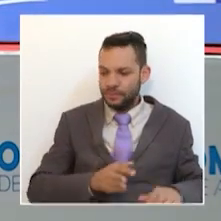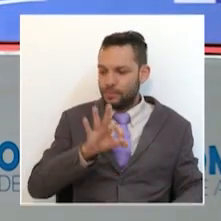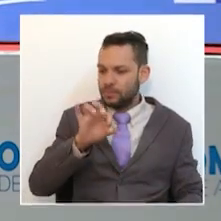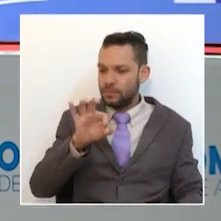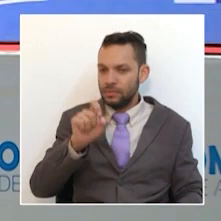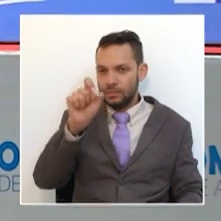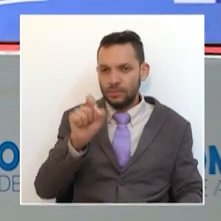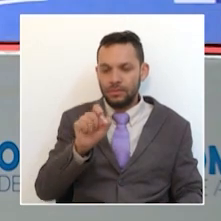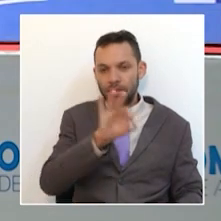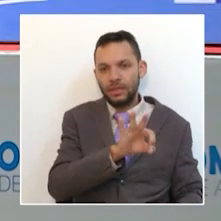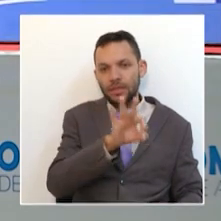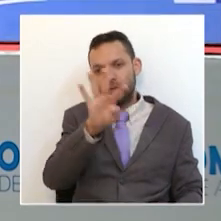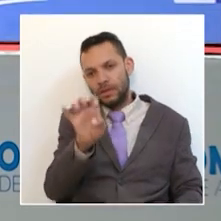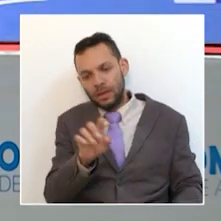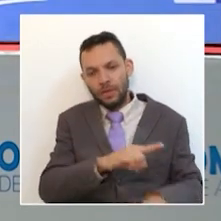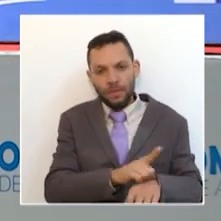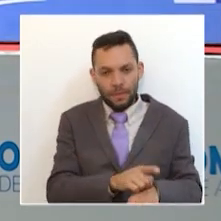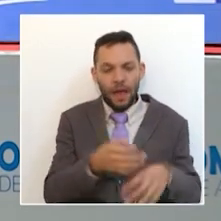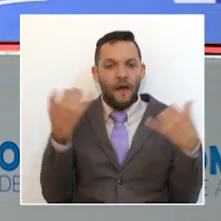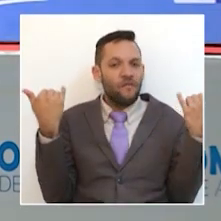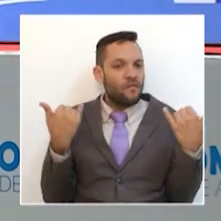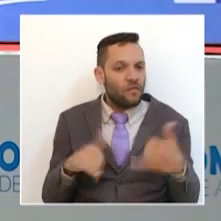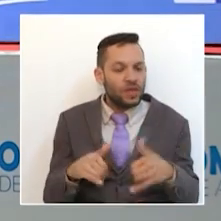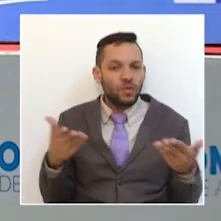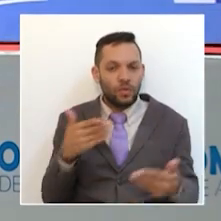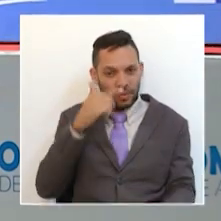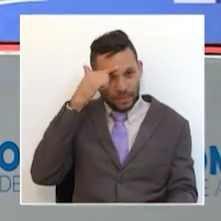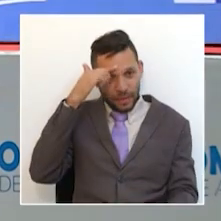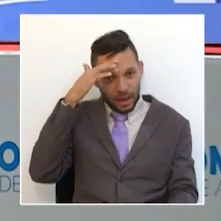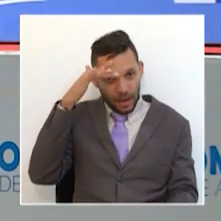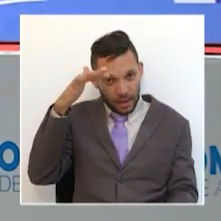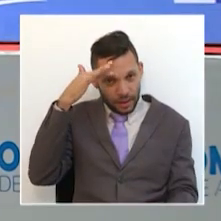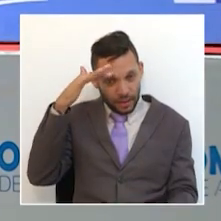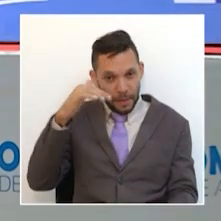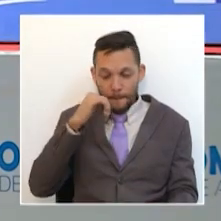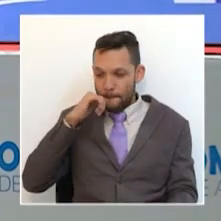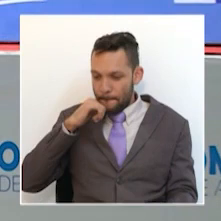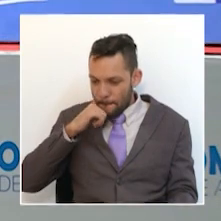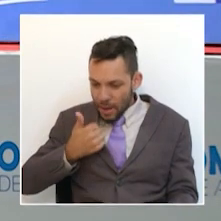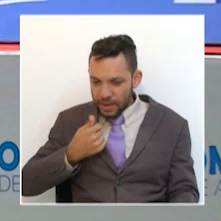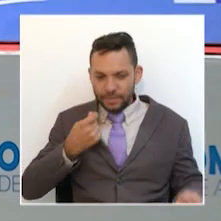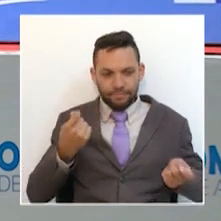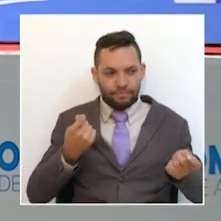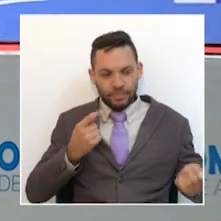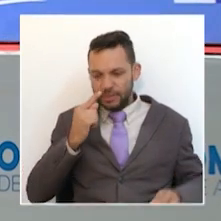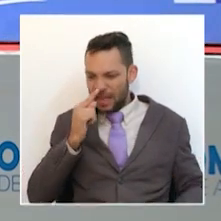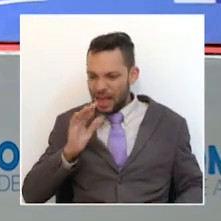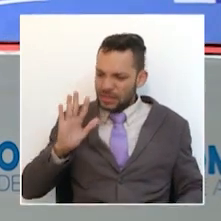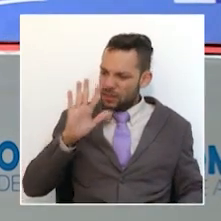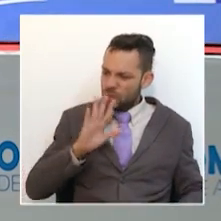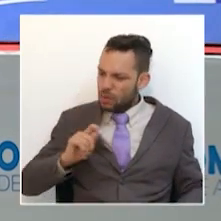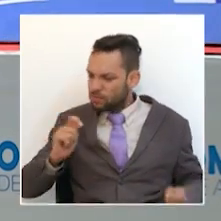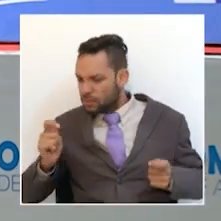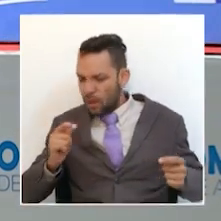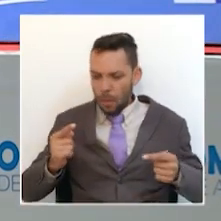8:39 minutos, nos despedimos aquí desde la Heroica, desde Cartagena de Indias. Mañana vamos a ver qué tan normal puede ser la jornada de los Juegos Nacionales y seguramente les vamos a contar